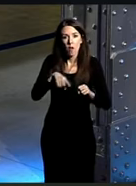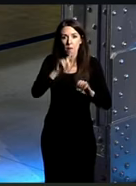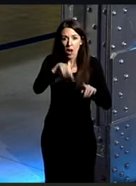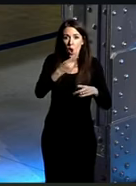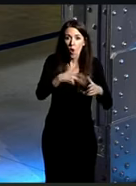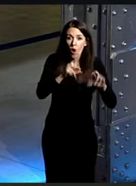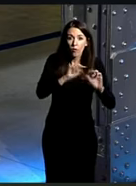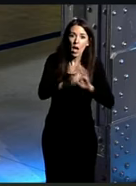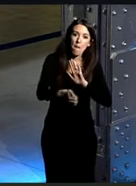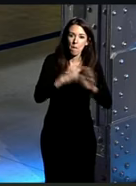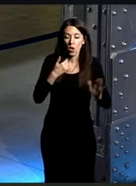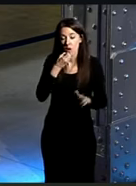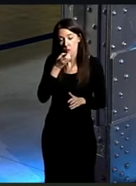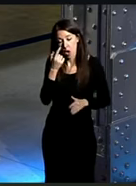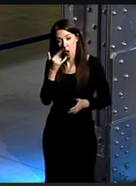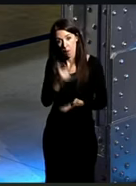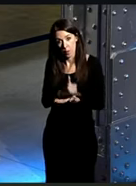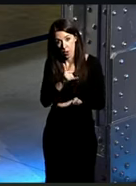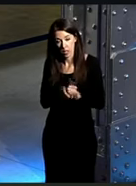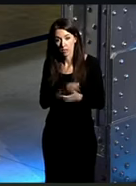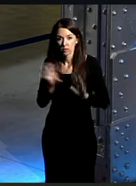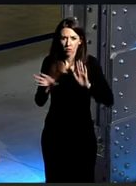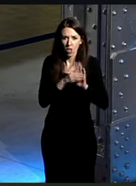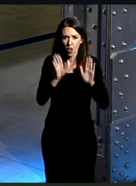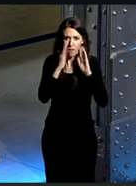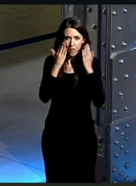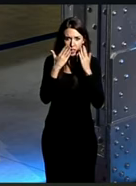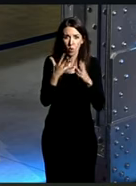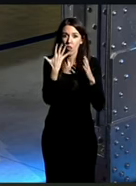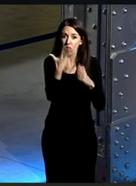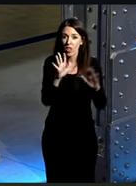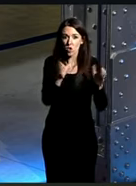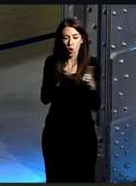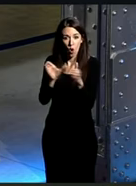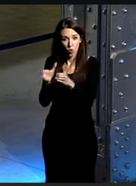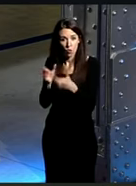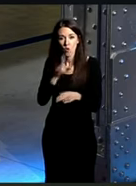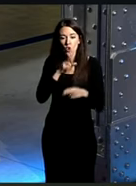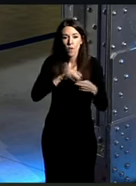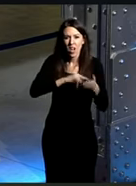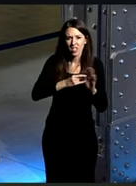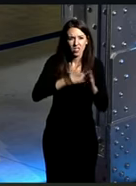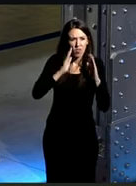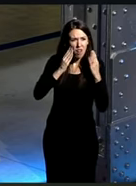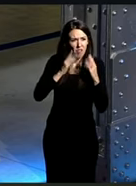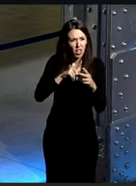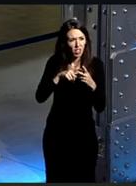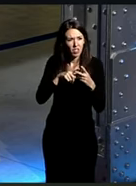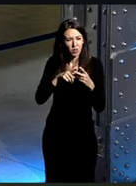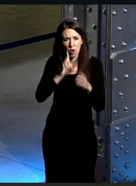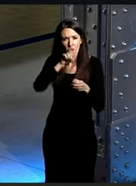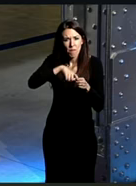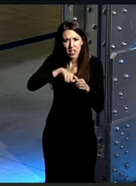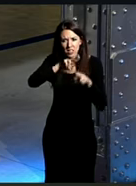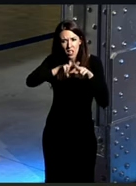borrar. Bueno, hagamos la prueba. Y nos metimos todos en Facebook. Teníamos 5 grupos en Facebook, estudiábamos la arquitectura de Facebook, estudiábamos la